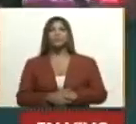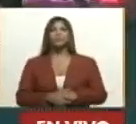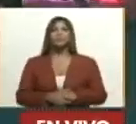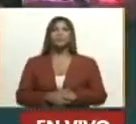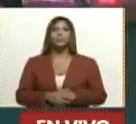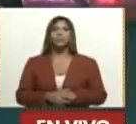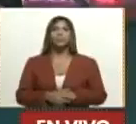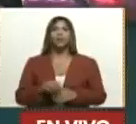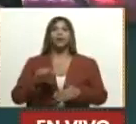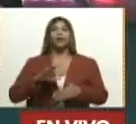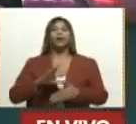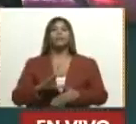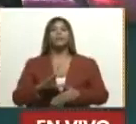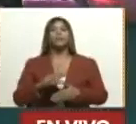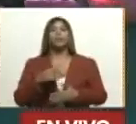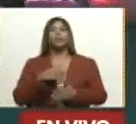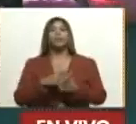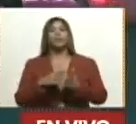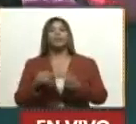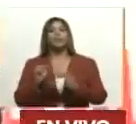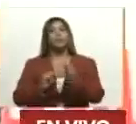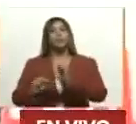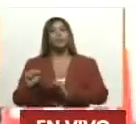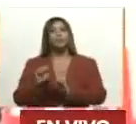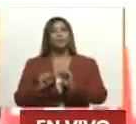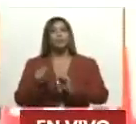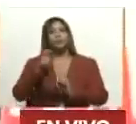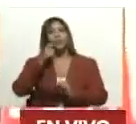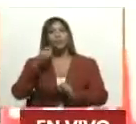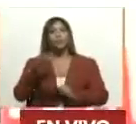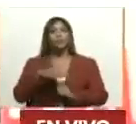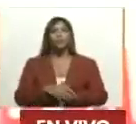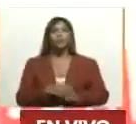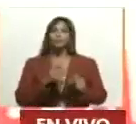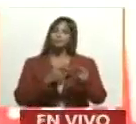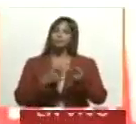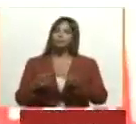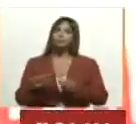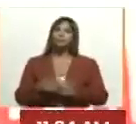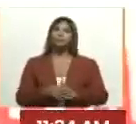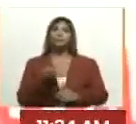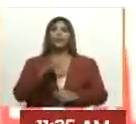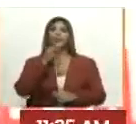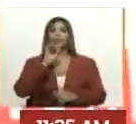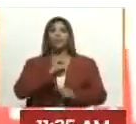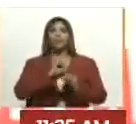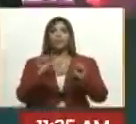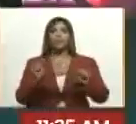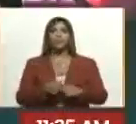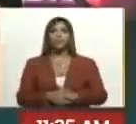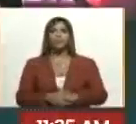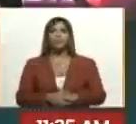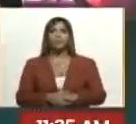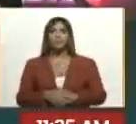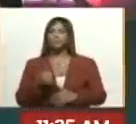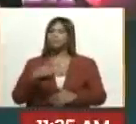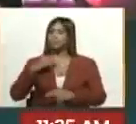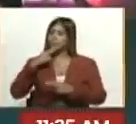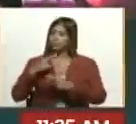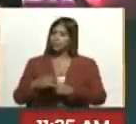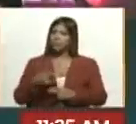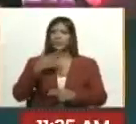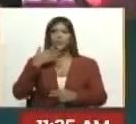Coordinadora Americana por los Derechos, por la Defensa de los Derechos de los Pueblos. Bienvenido a Café en la Mañana. ¿Qué tal? Un gustazo